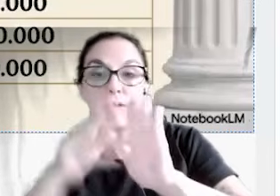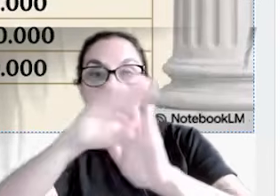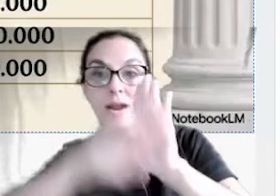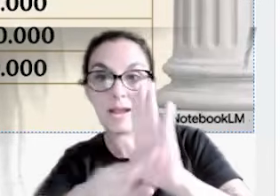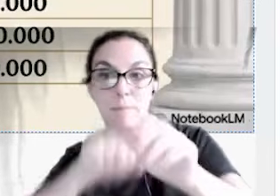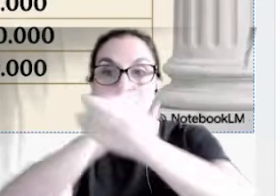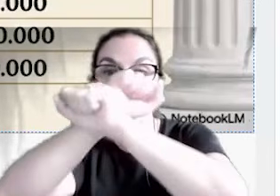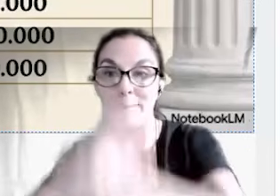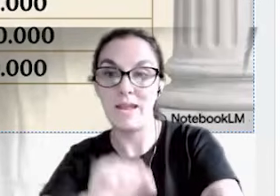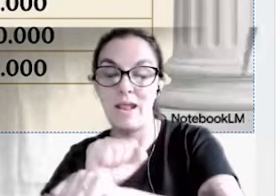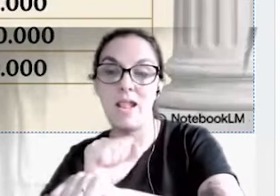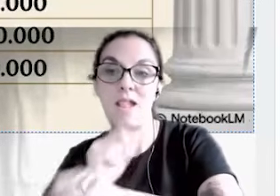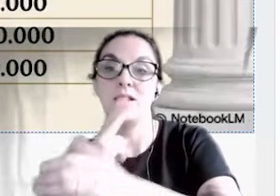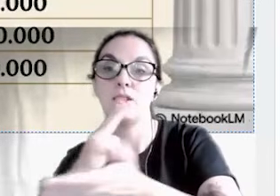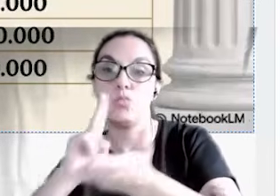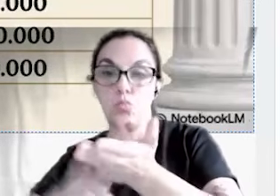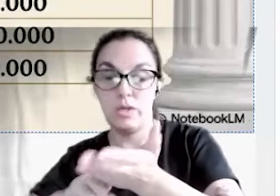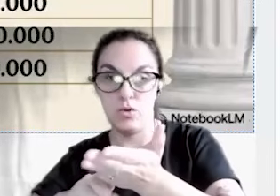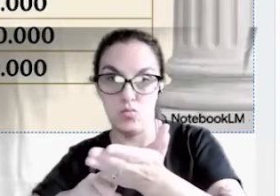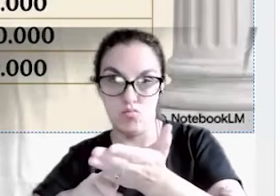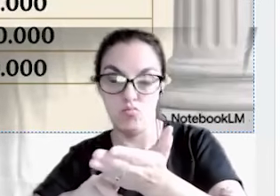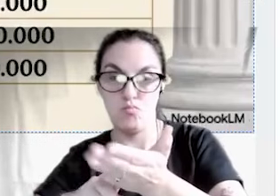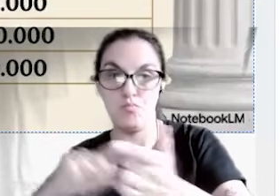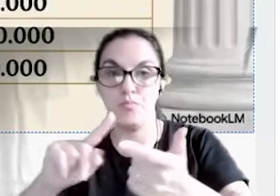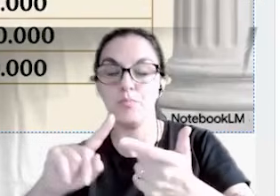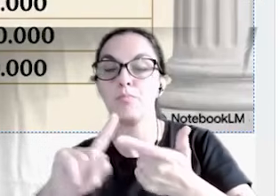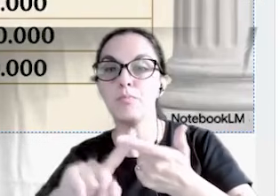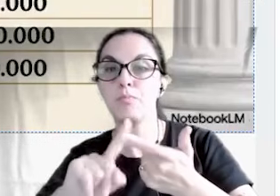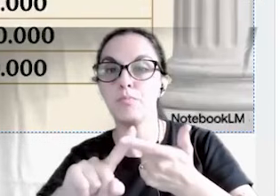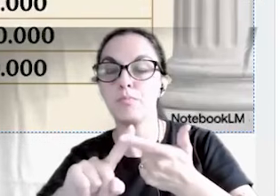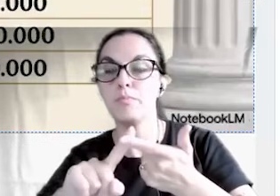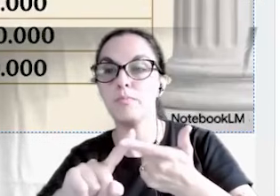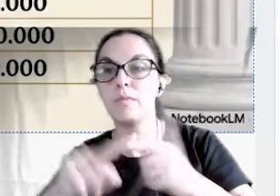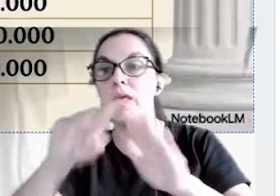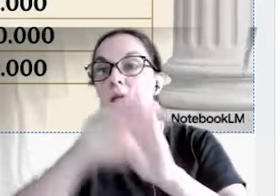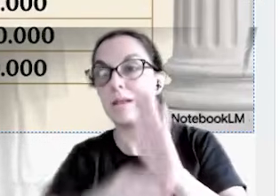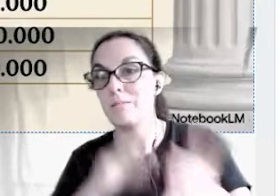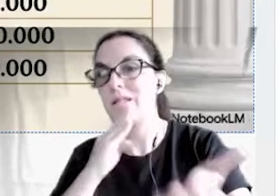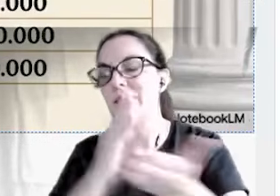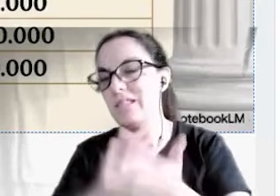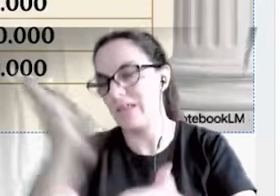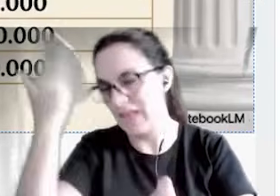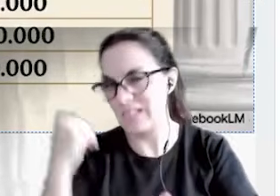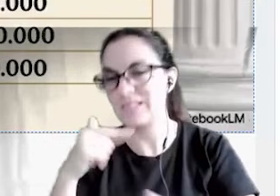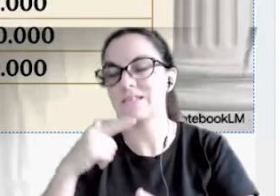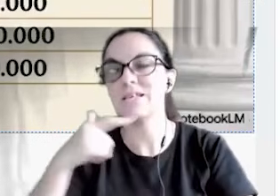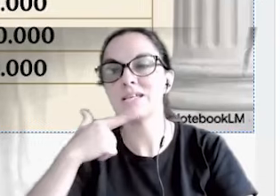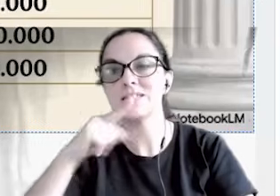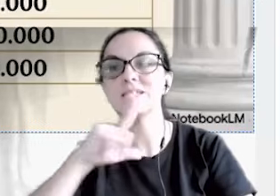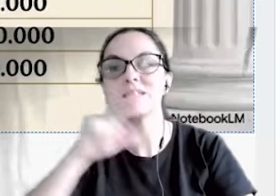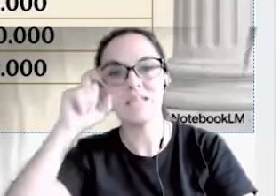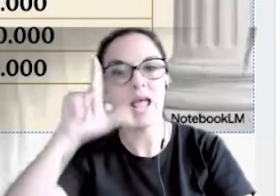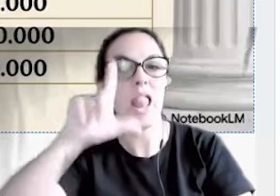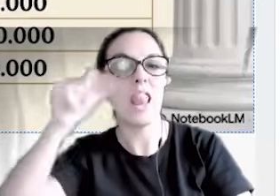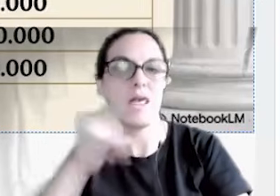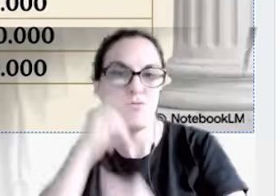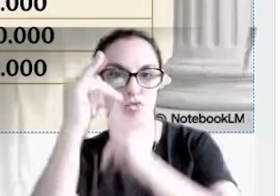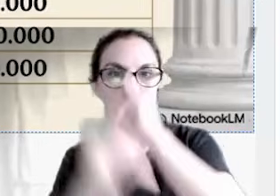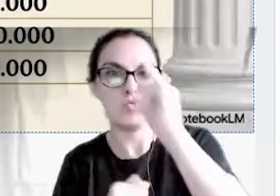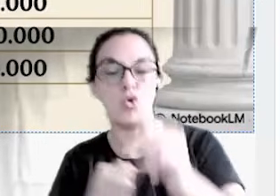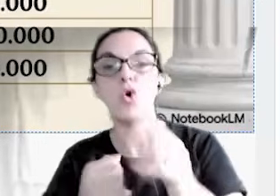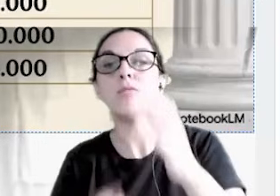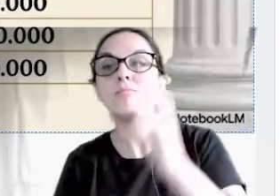tributario, en el régimen sancionatorio, que recién lo acaba de exponer Estela, y a su vez se creó la nueva figura